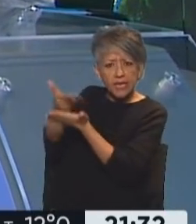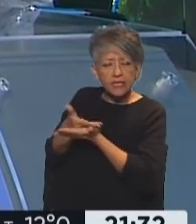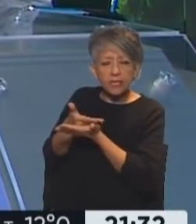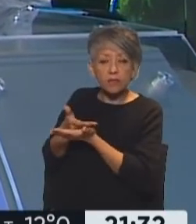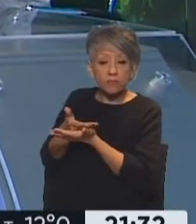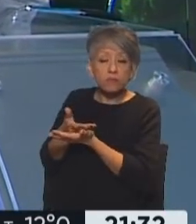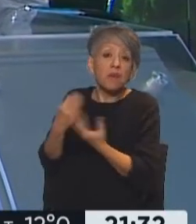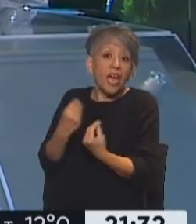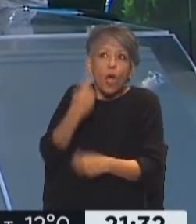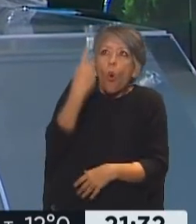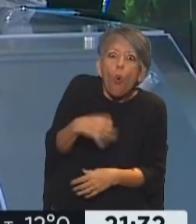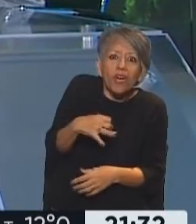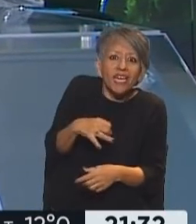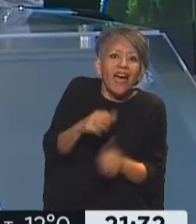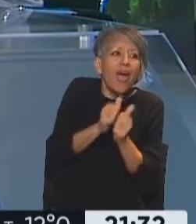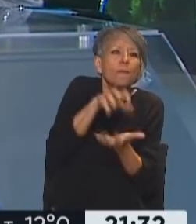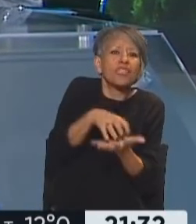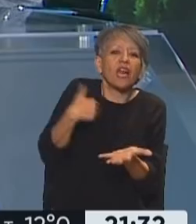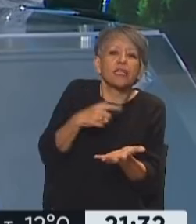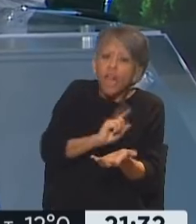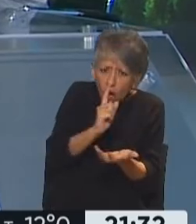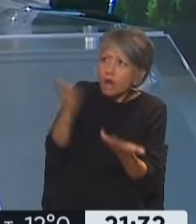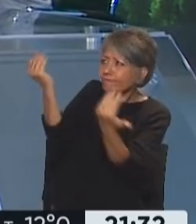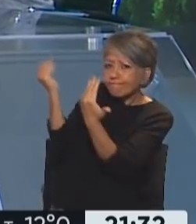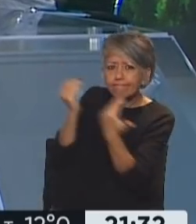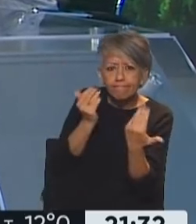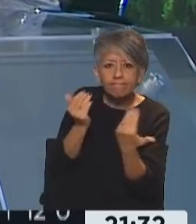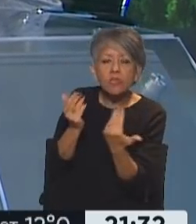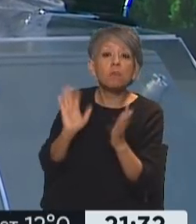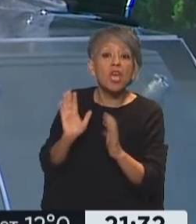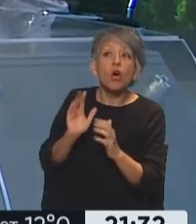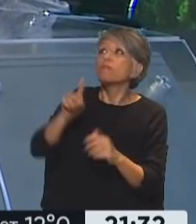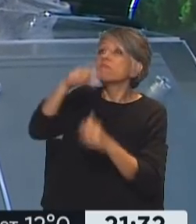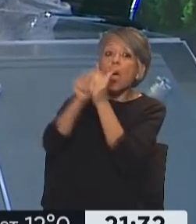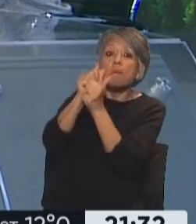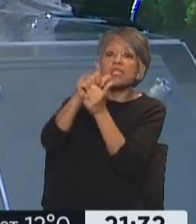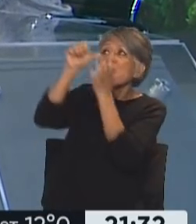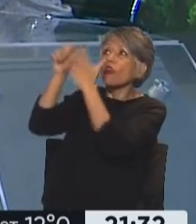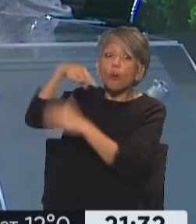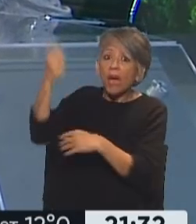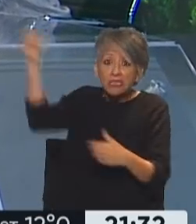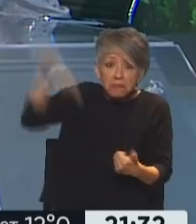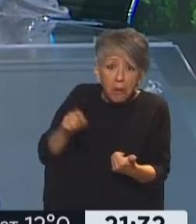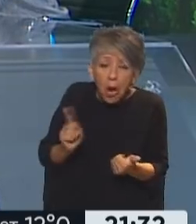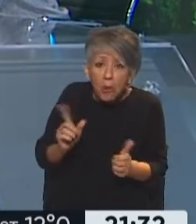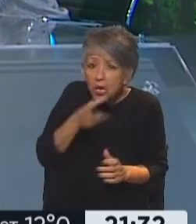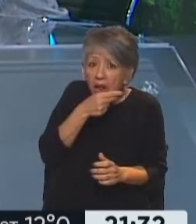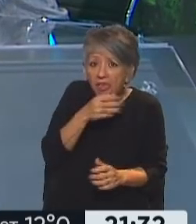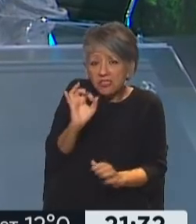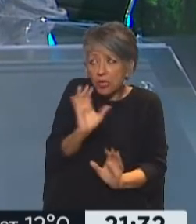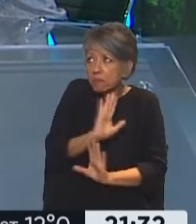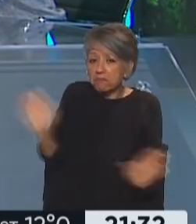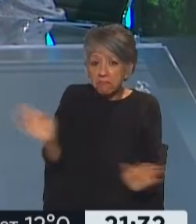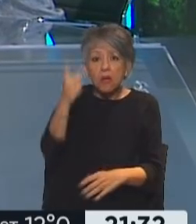opción viable, esta que estaba en Argentina. Bueno, ¿qué pasó en ese proceso licitatorio? No se presentó nadie más que SIAT. Claro, esto a propósito también de lo